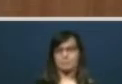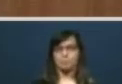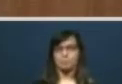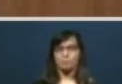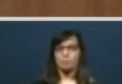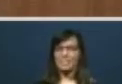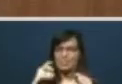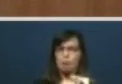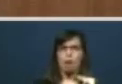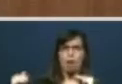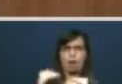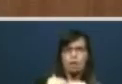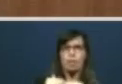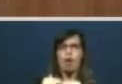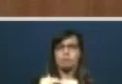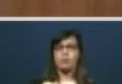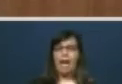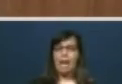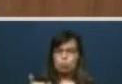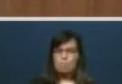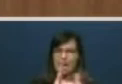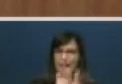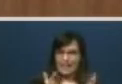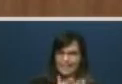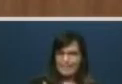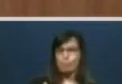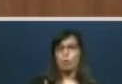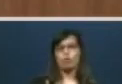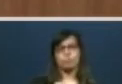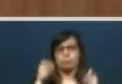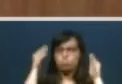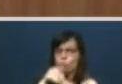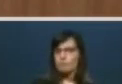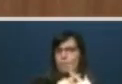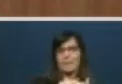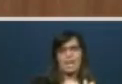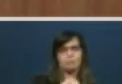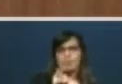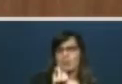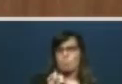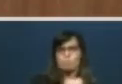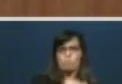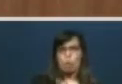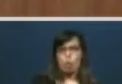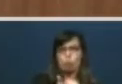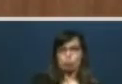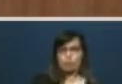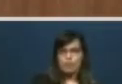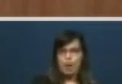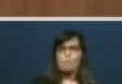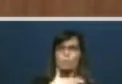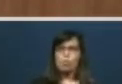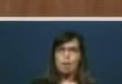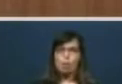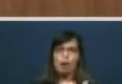concentrado las ayudas para libros de texto en las familias con menores recursos lo que nos ha permitido incrementar a las mismas su importe